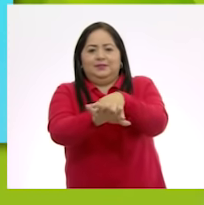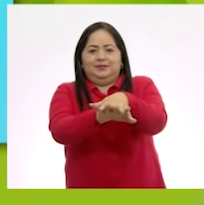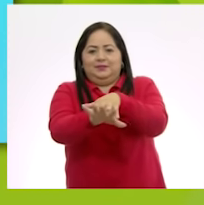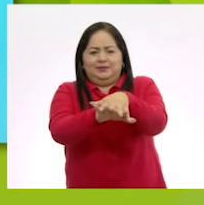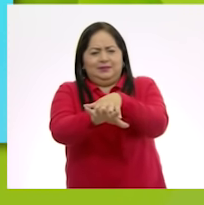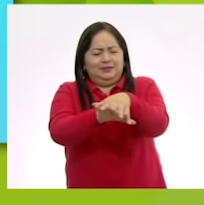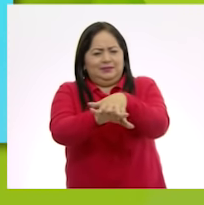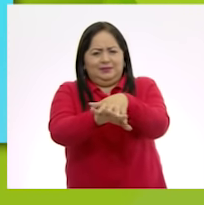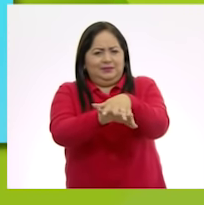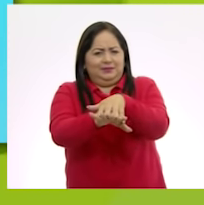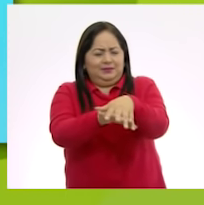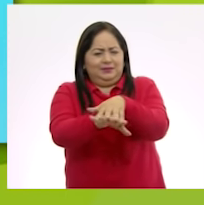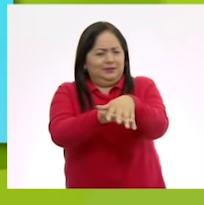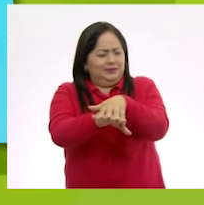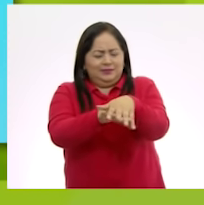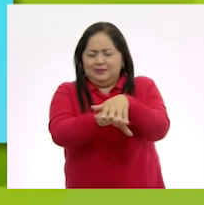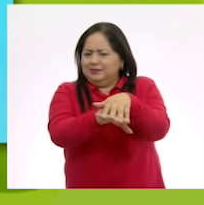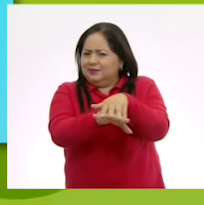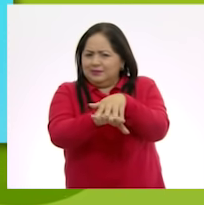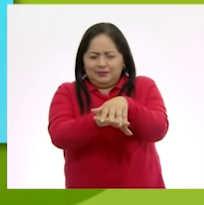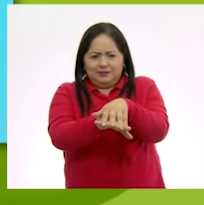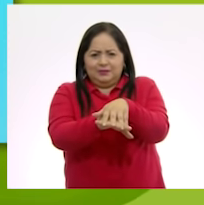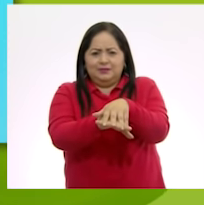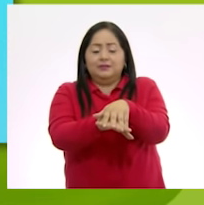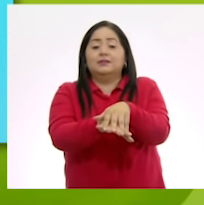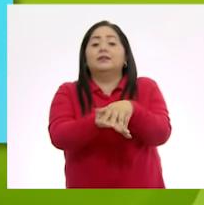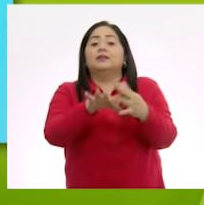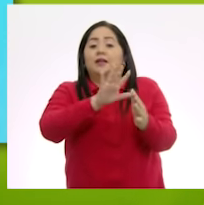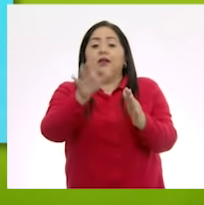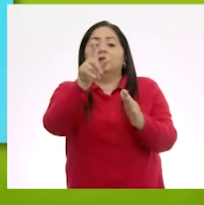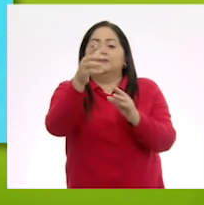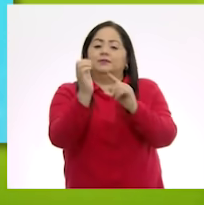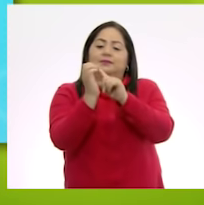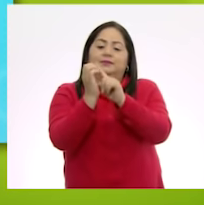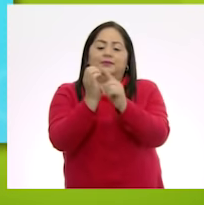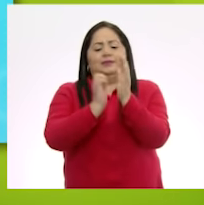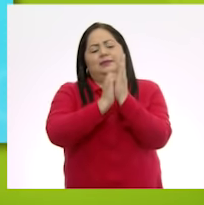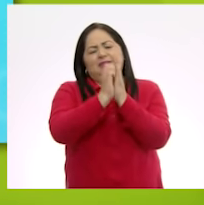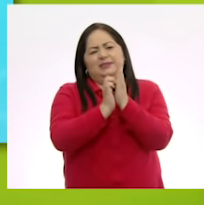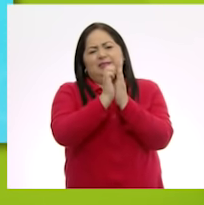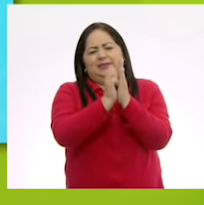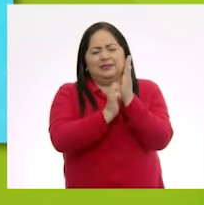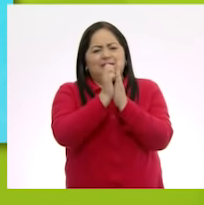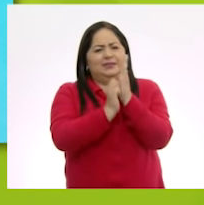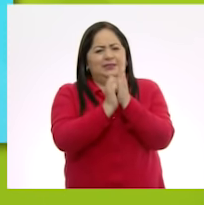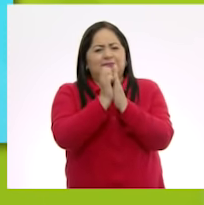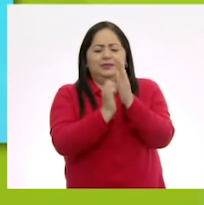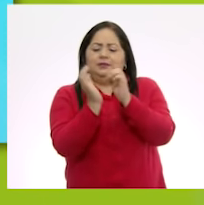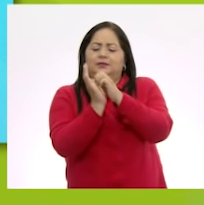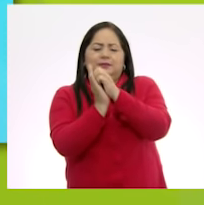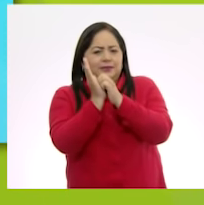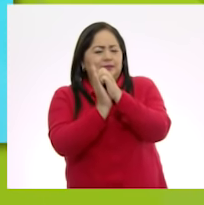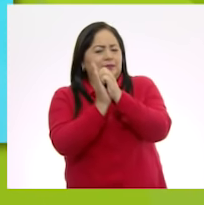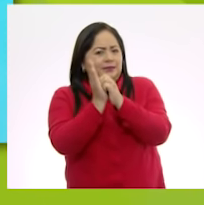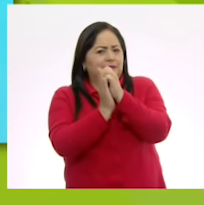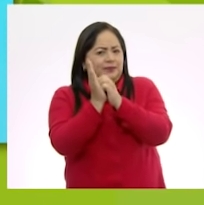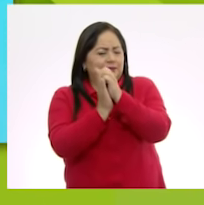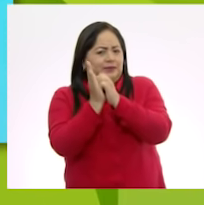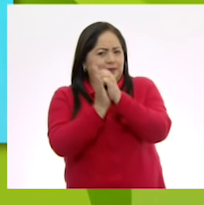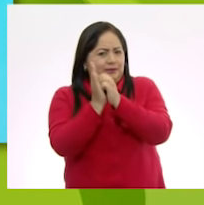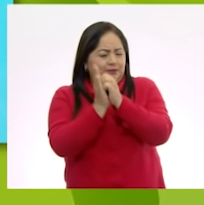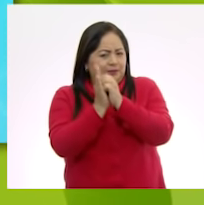la otra mano. Frota los dedos. Ahora haz como que rasguñas la palma de tus manos para lavar tus